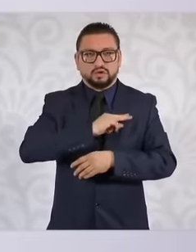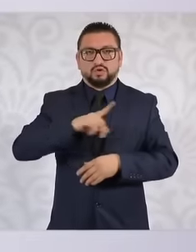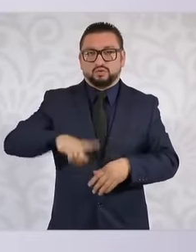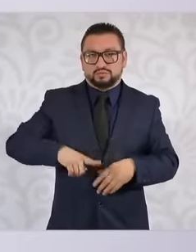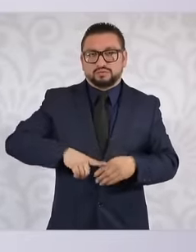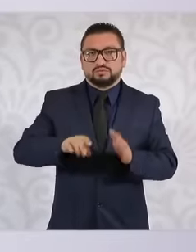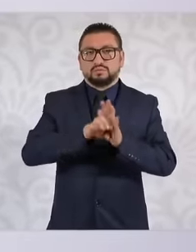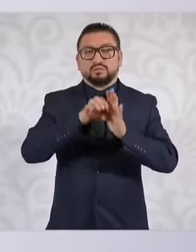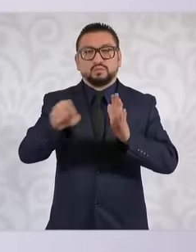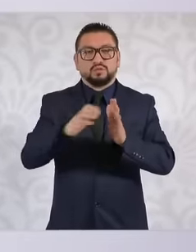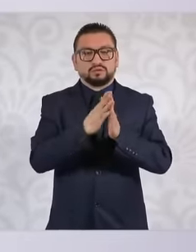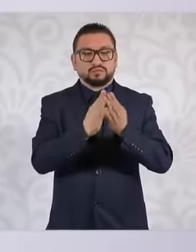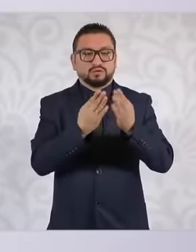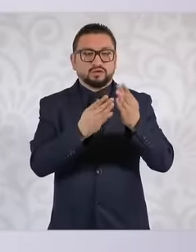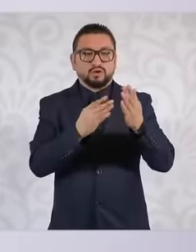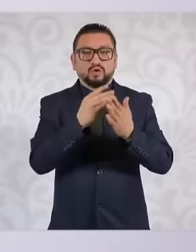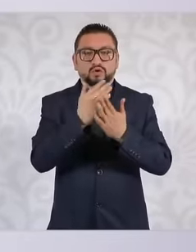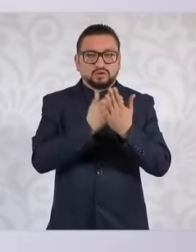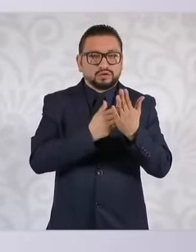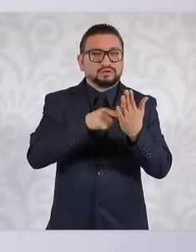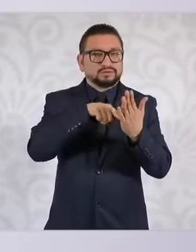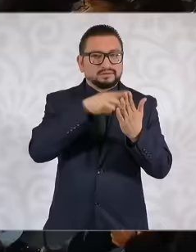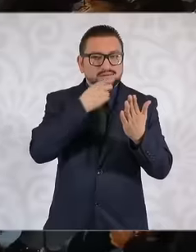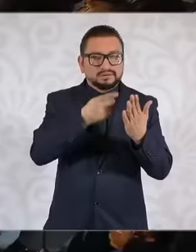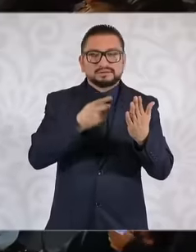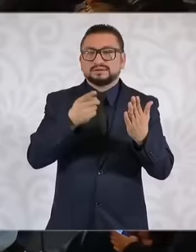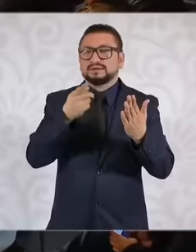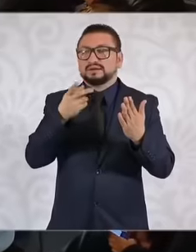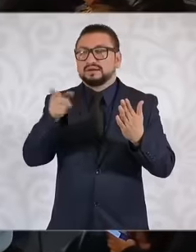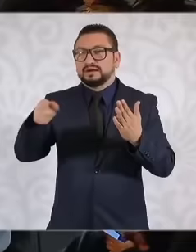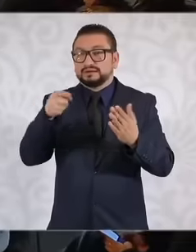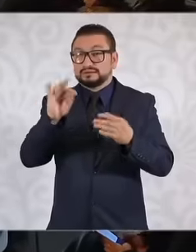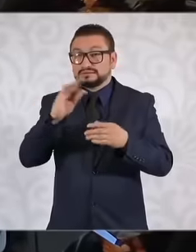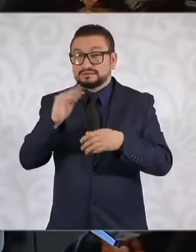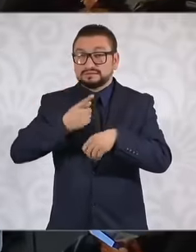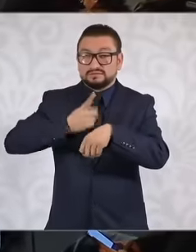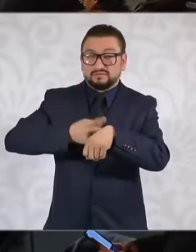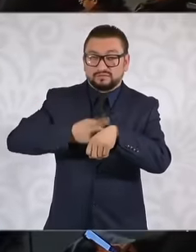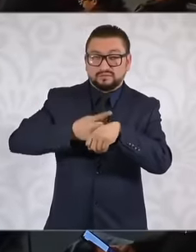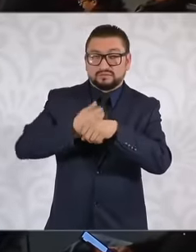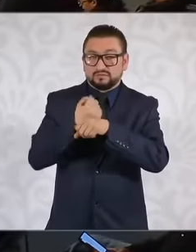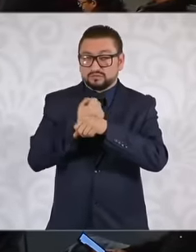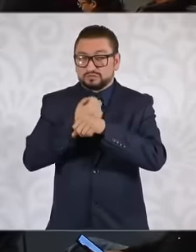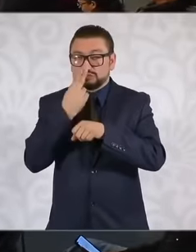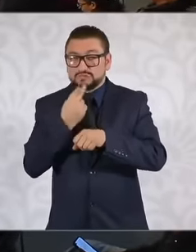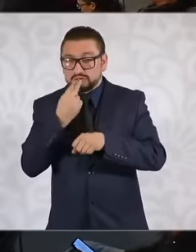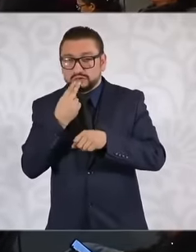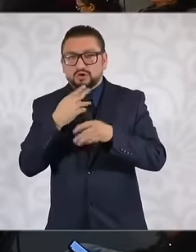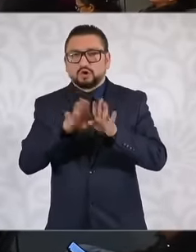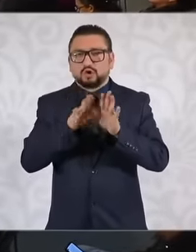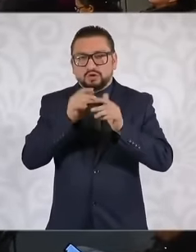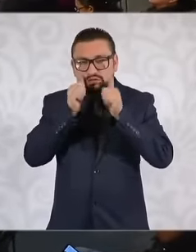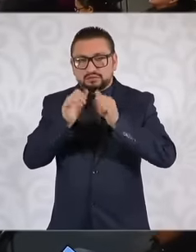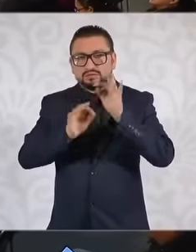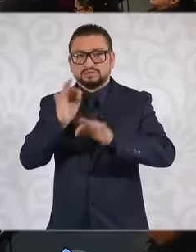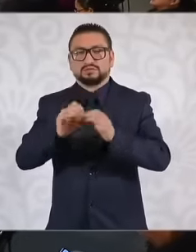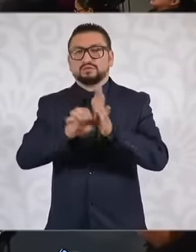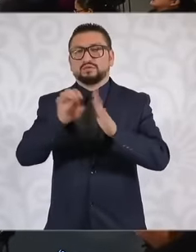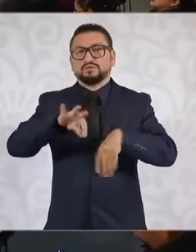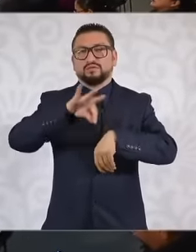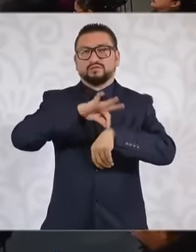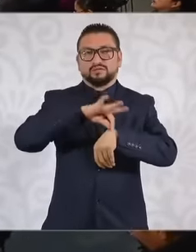condición, cuál es la manera óptima de atenderlo. Para que una farmacia, de